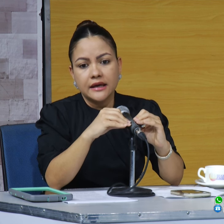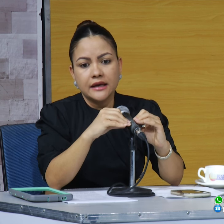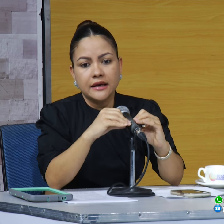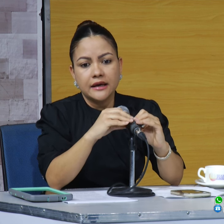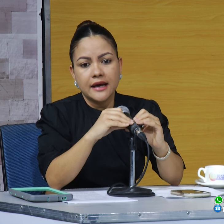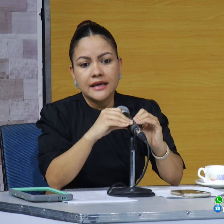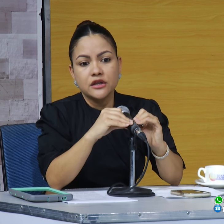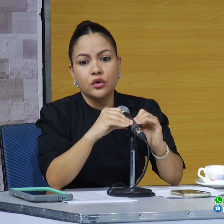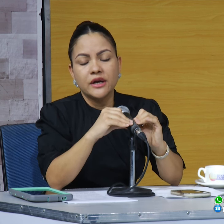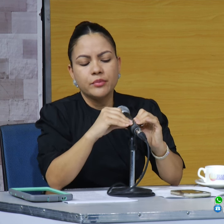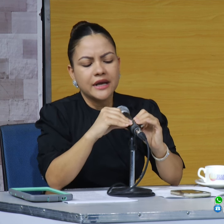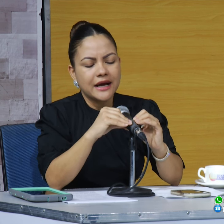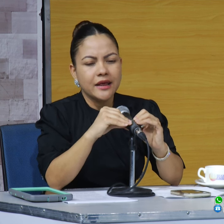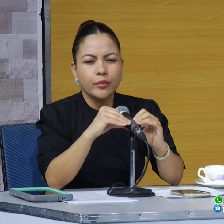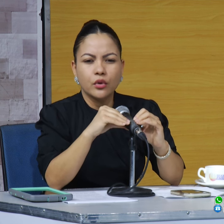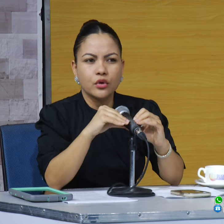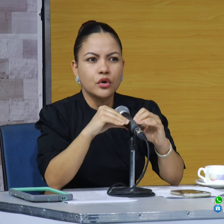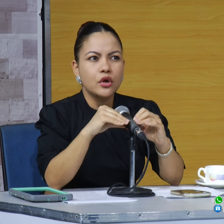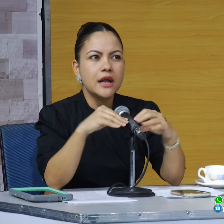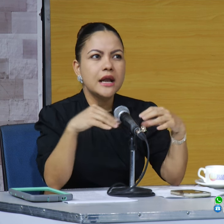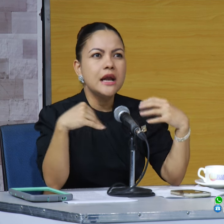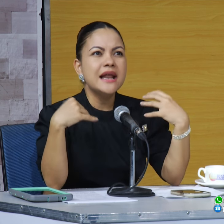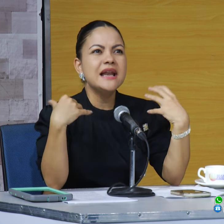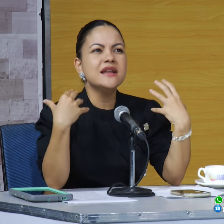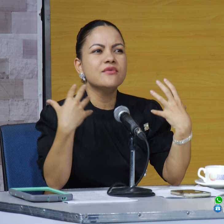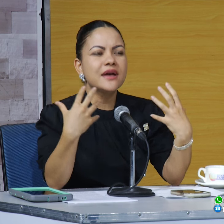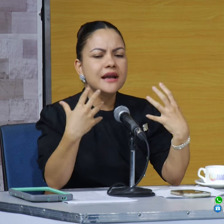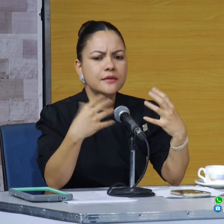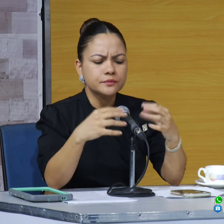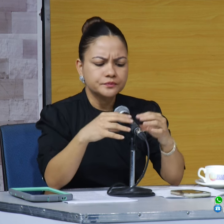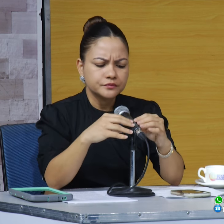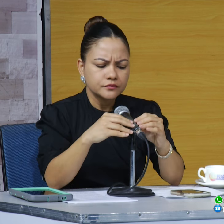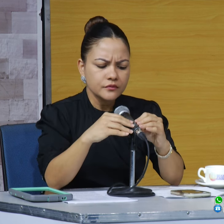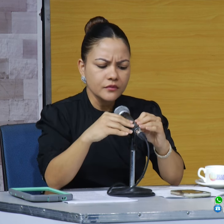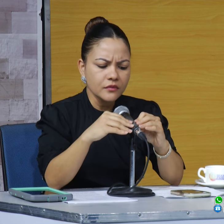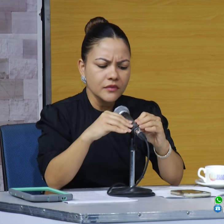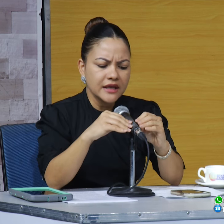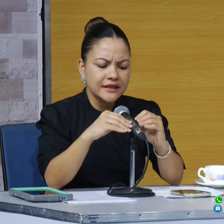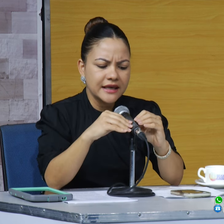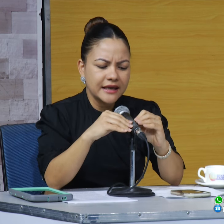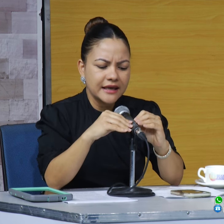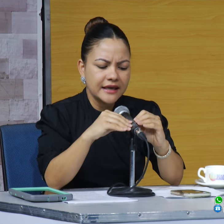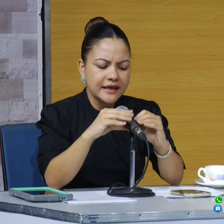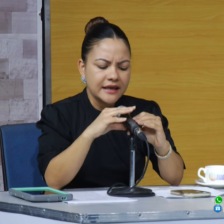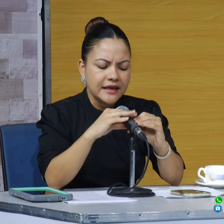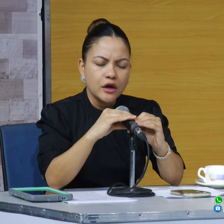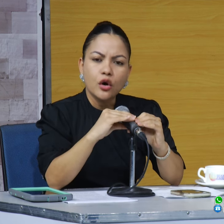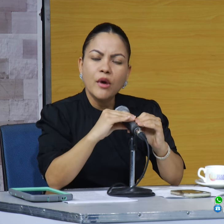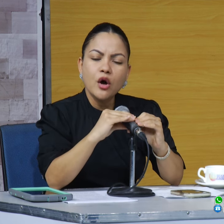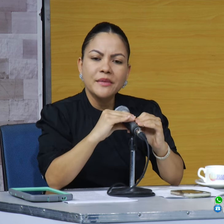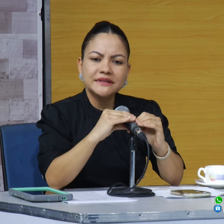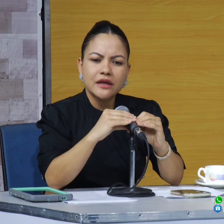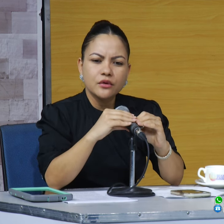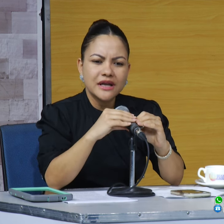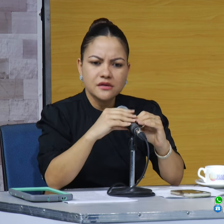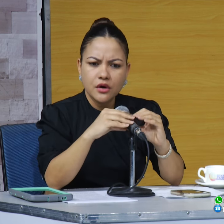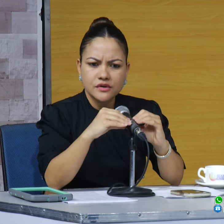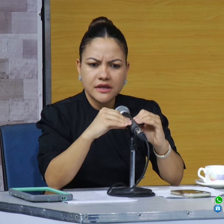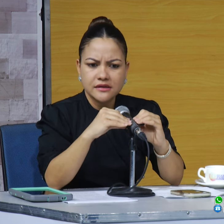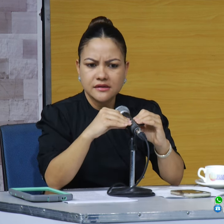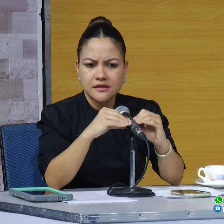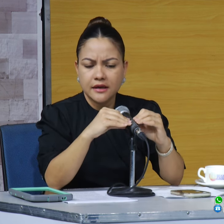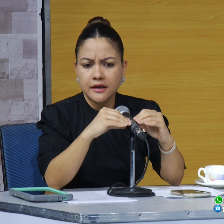ya ha ido en picada por el nivel de cómo han aumentado